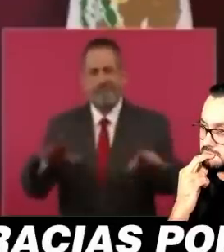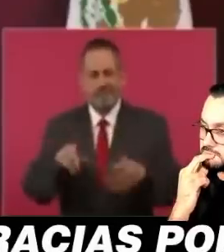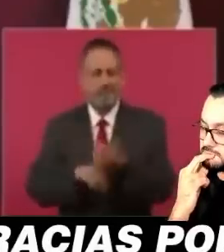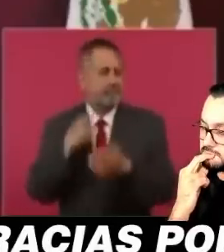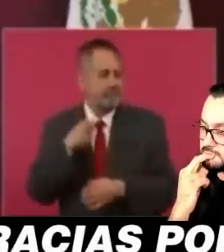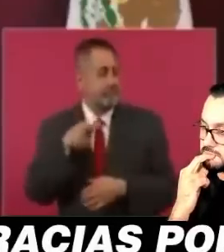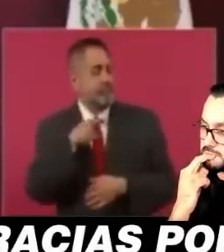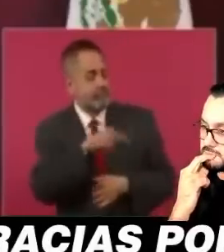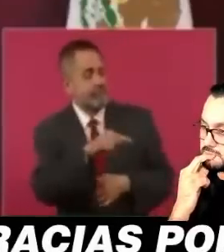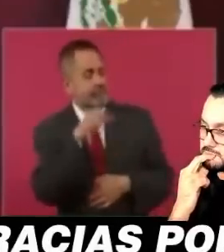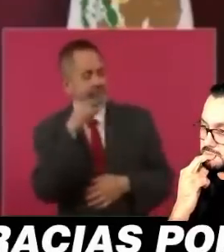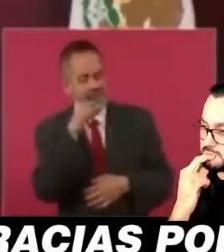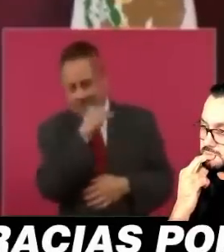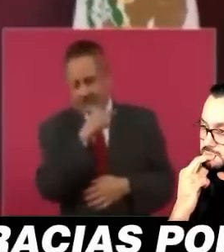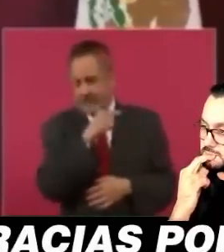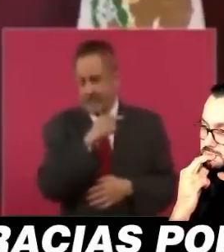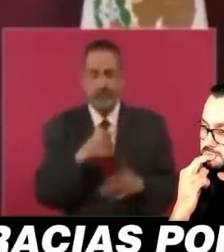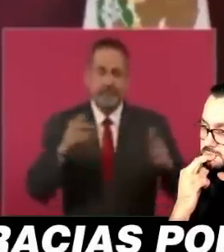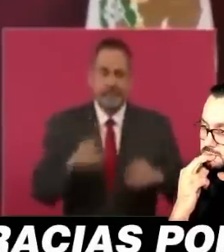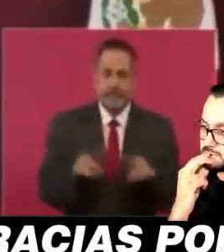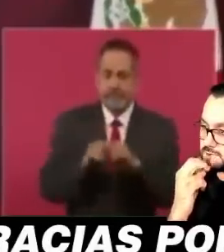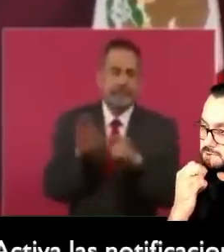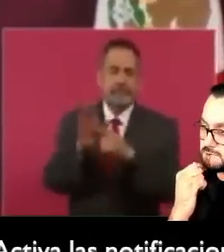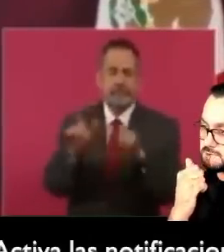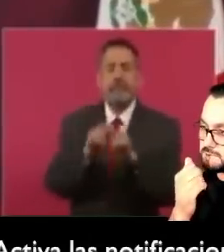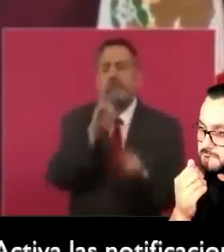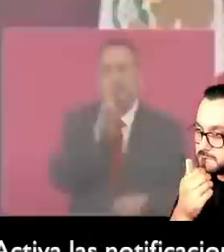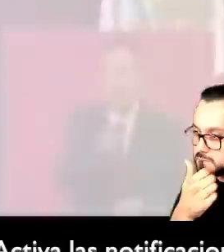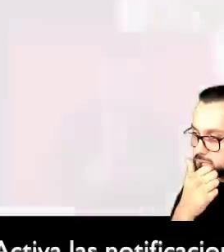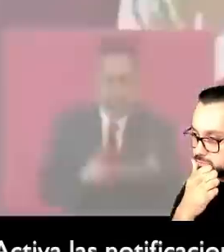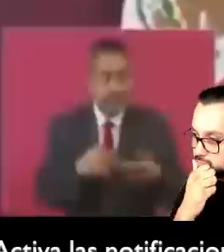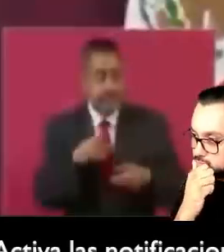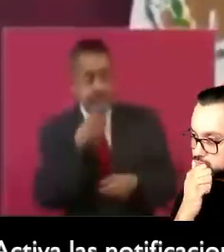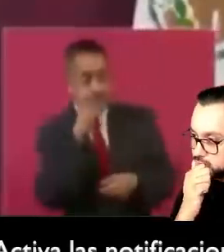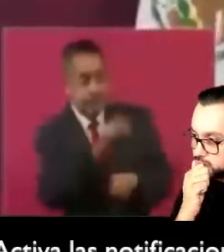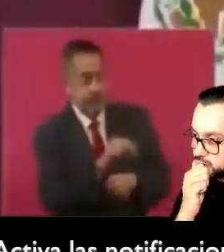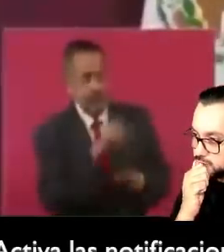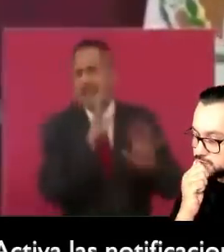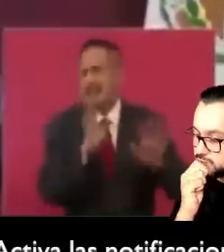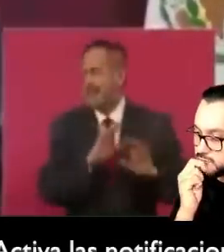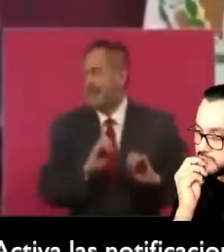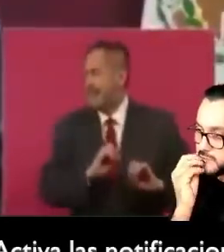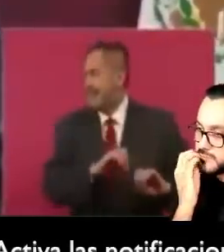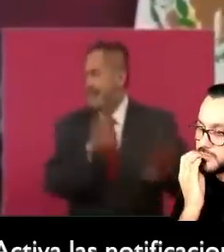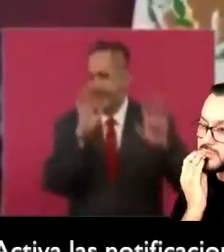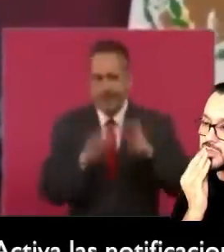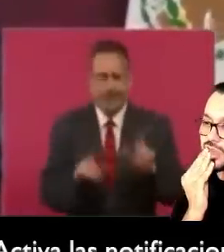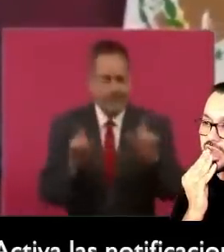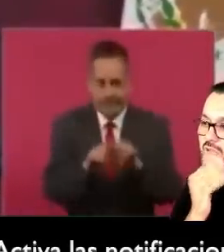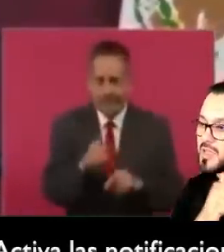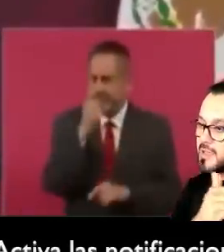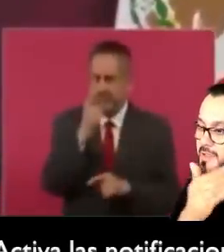política. Entonces, pues ya, está contestada tu pregunta. No meterse, nada más es